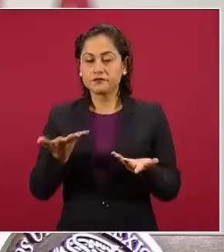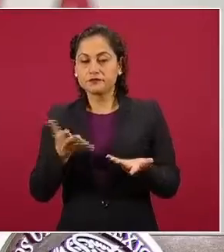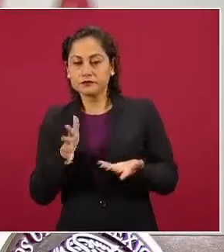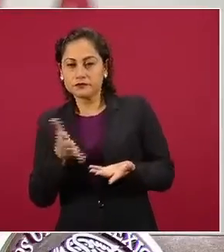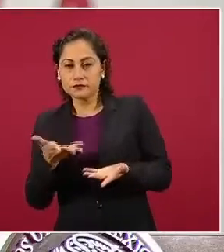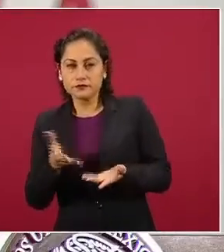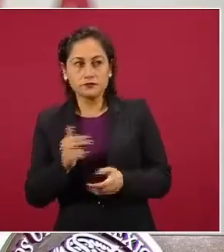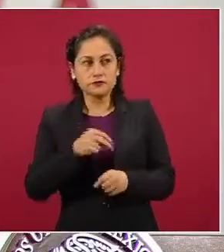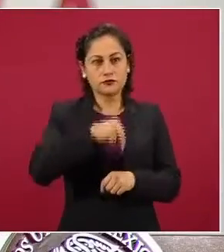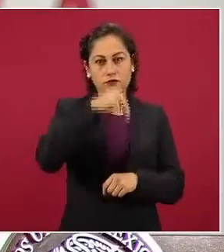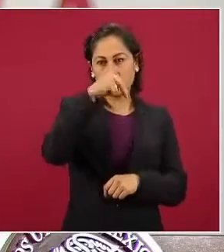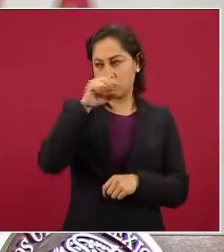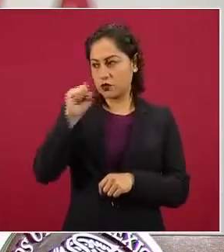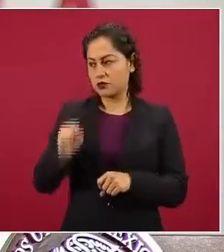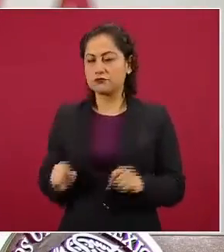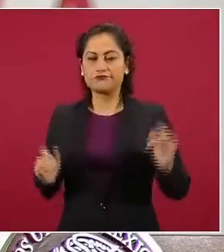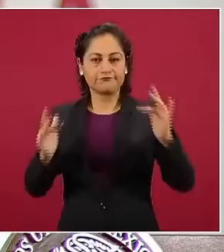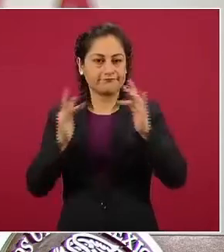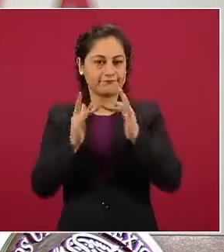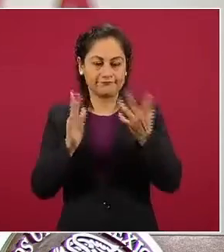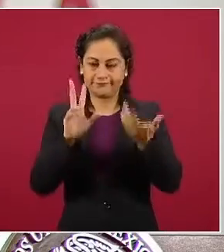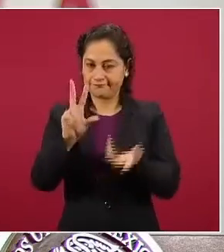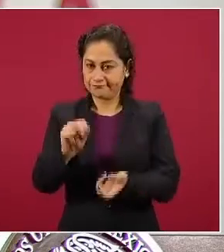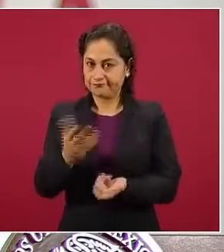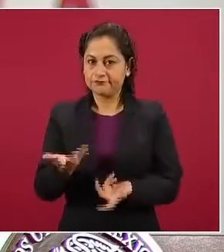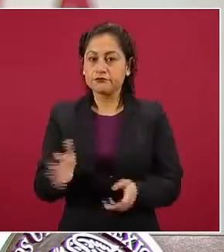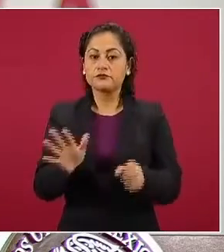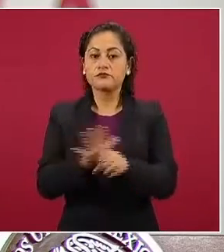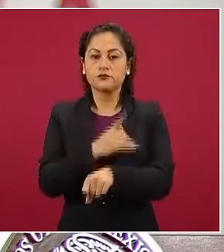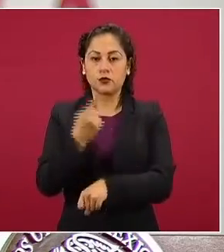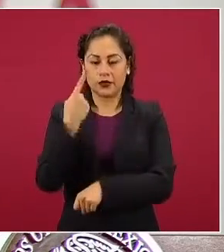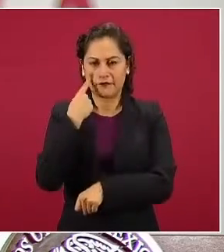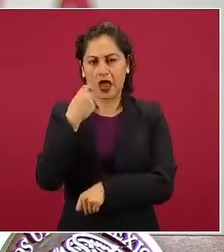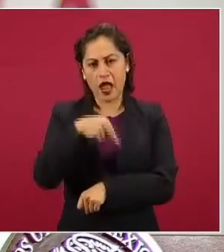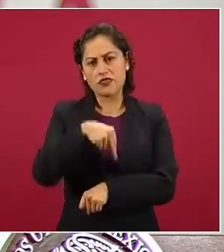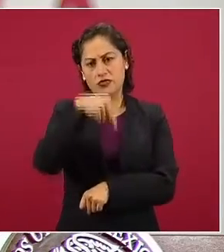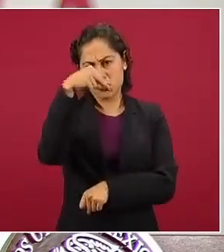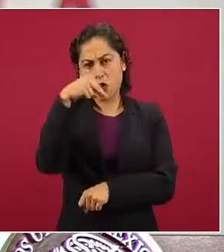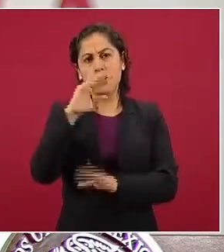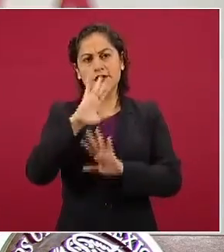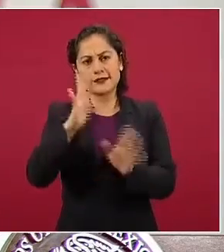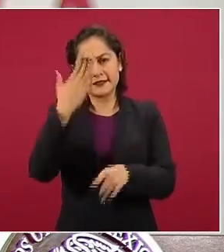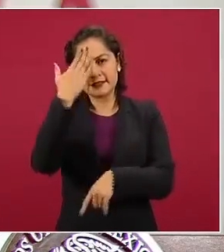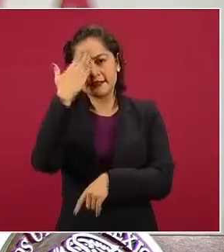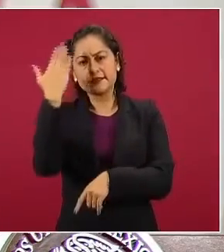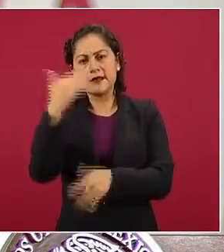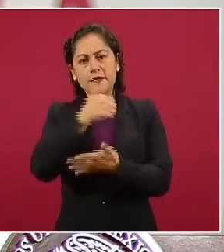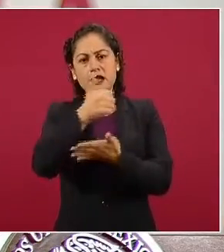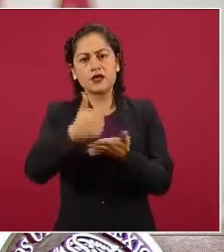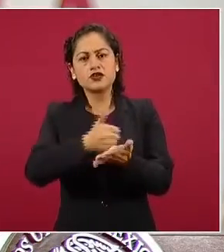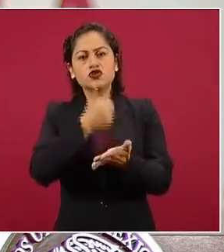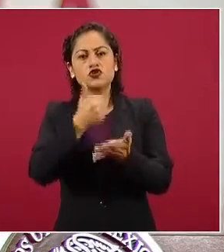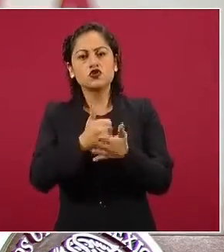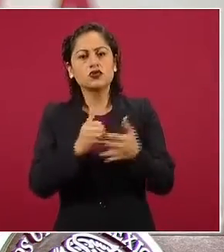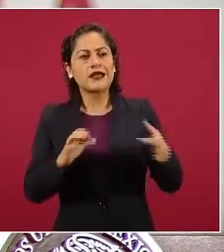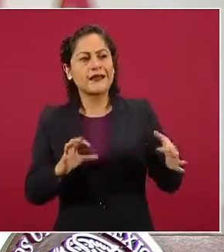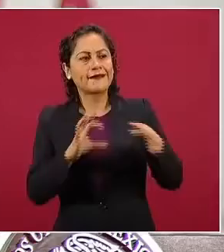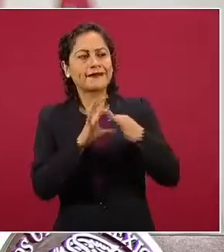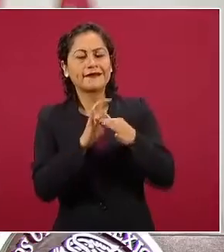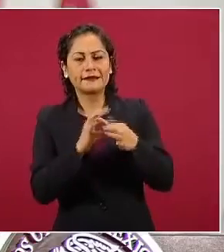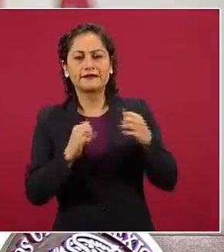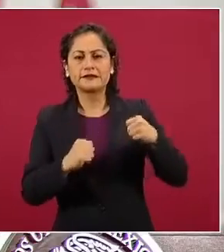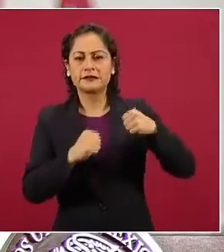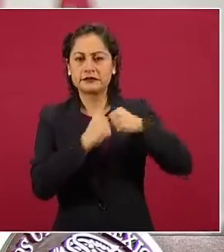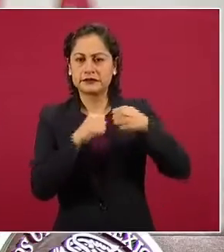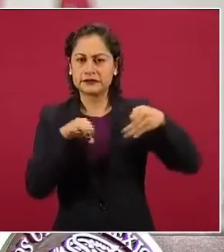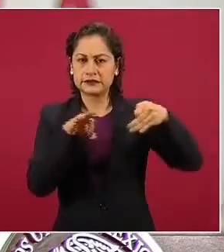frontera sur. En el caso de la frontera norte, sobre todo, se estaba reconociendo que en las ciudades gemelas entre Estados Unidos y México, como pueden